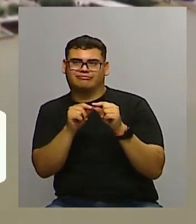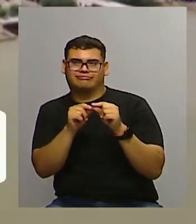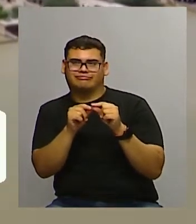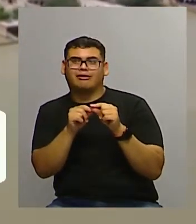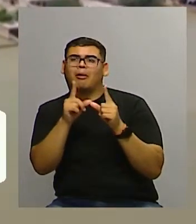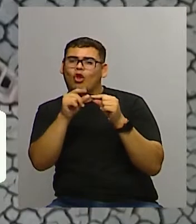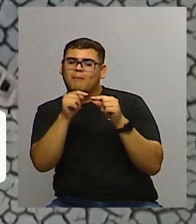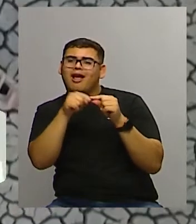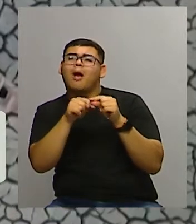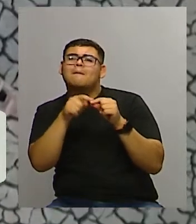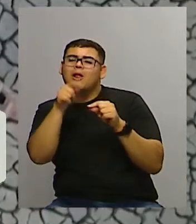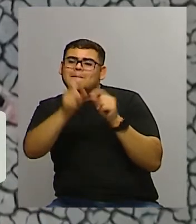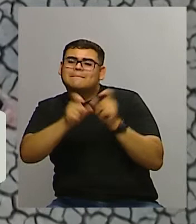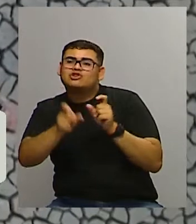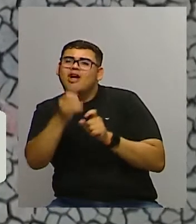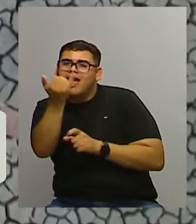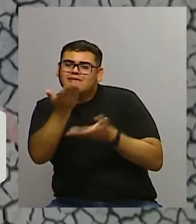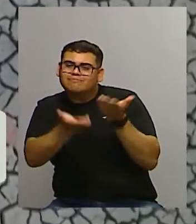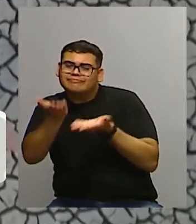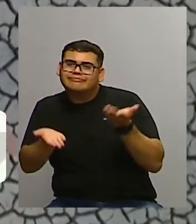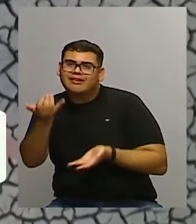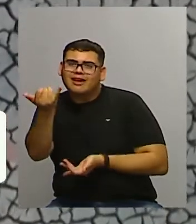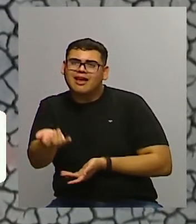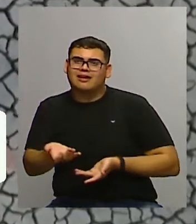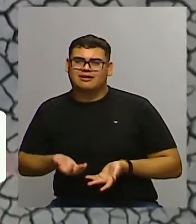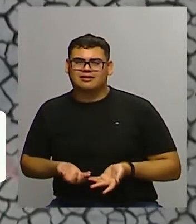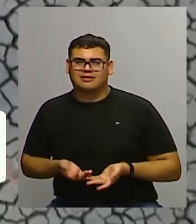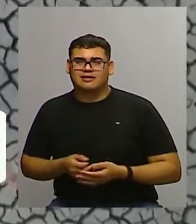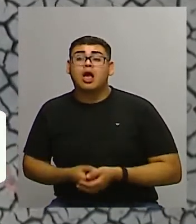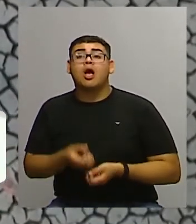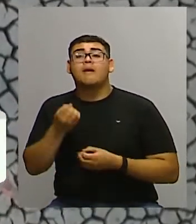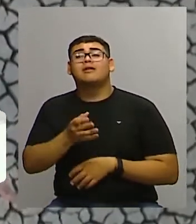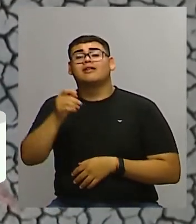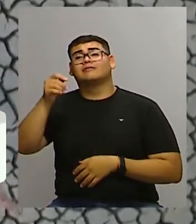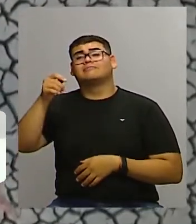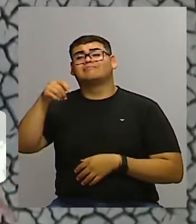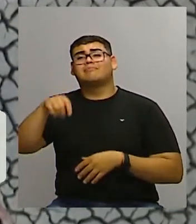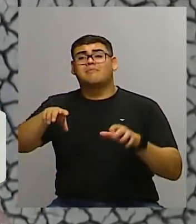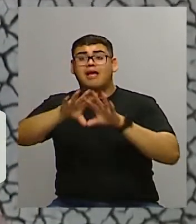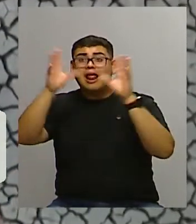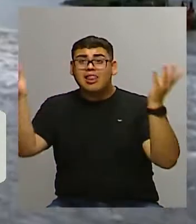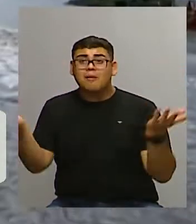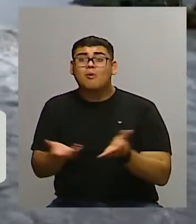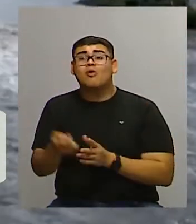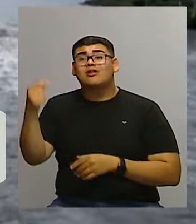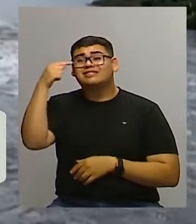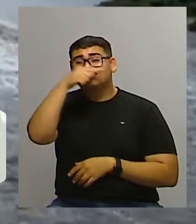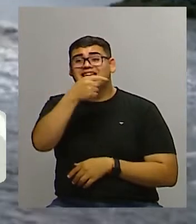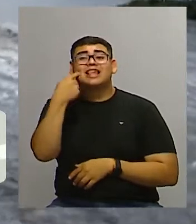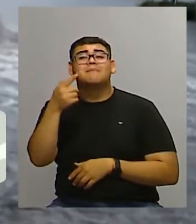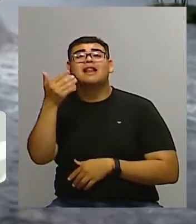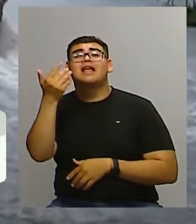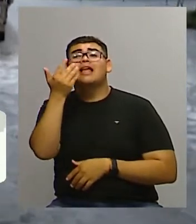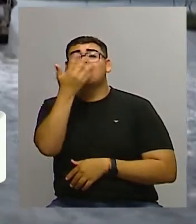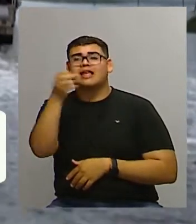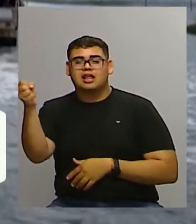Cuando yo en el medio del COVID escuchaba, somos más de 7.500 millones de habitantes, y en el medio de